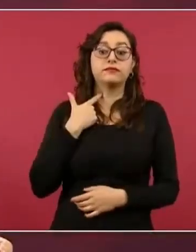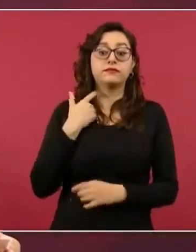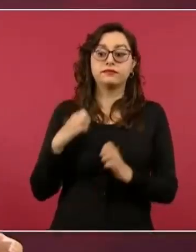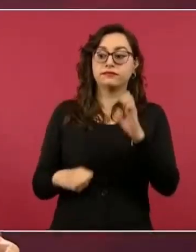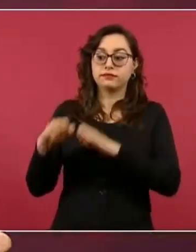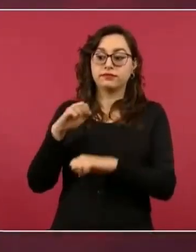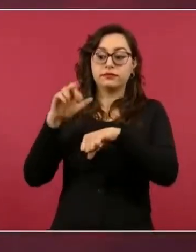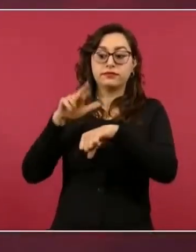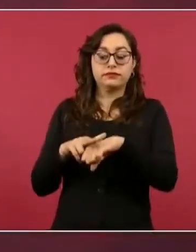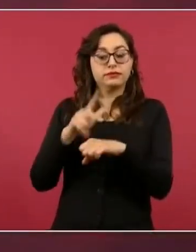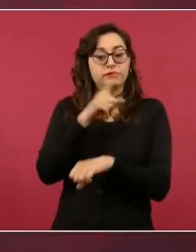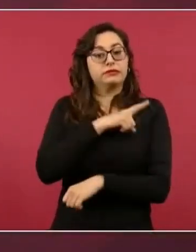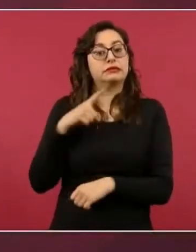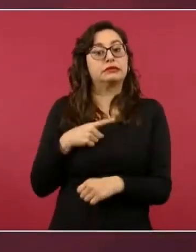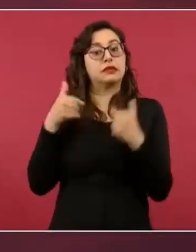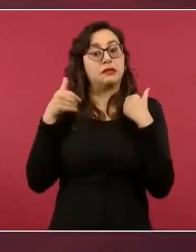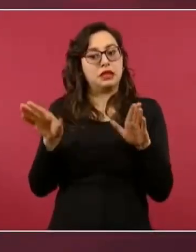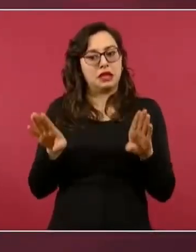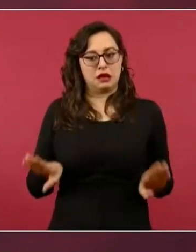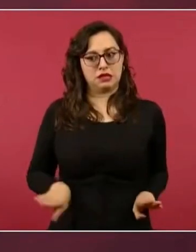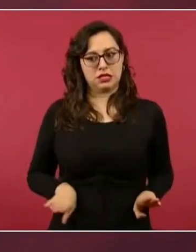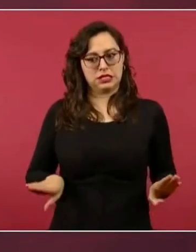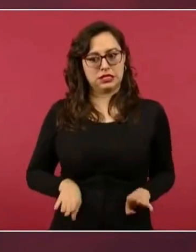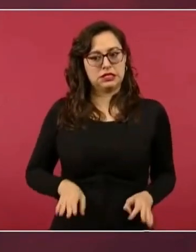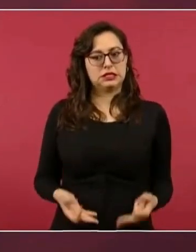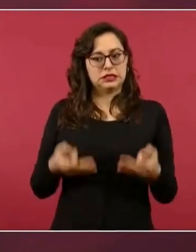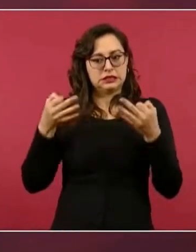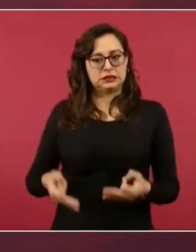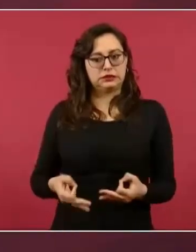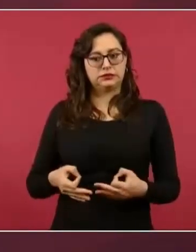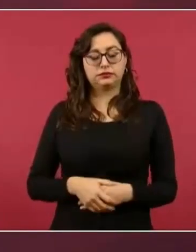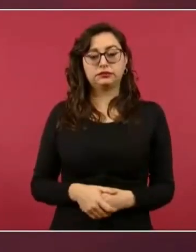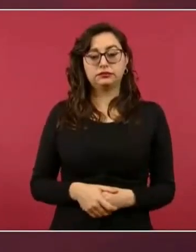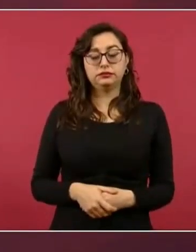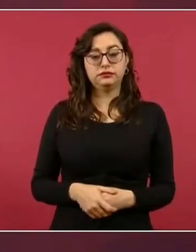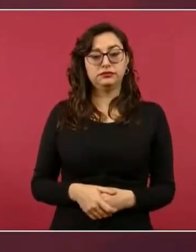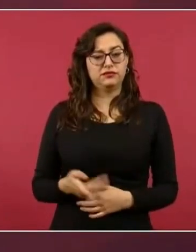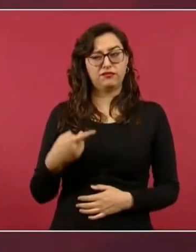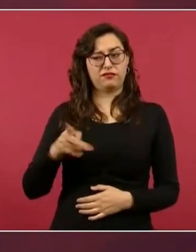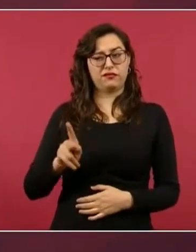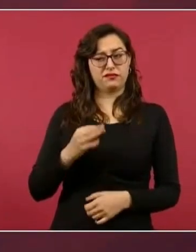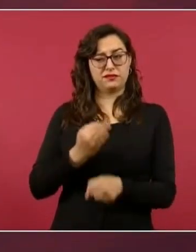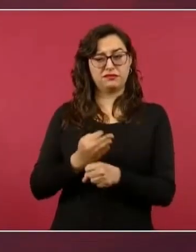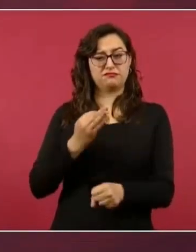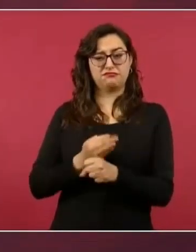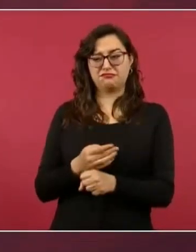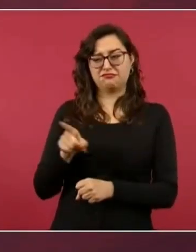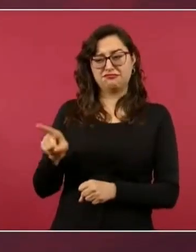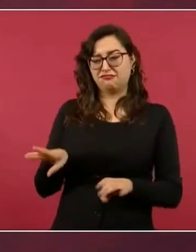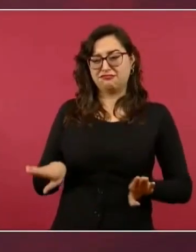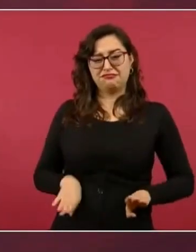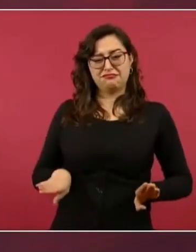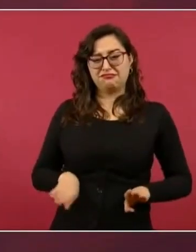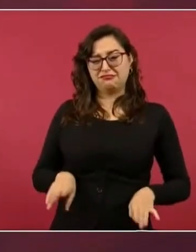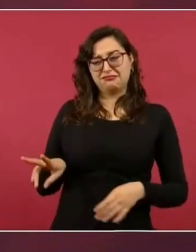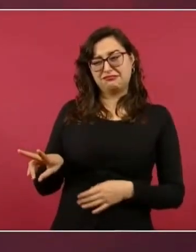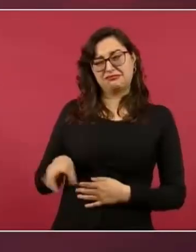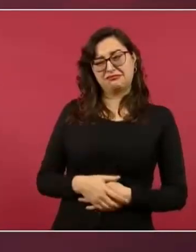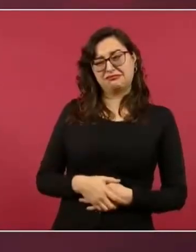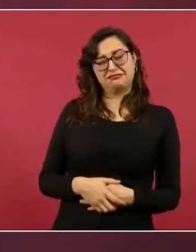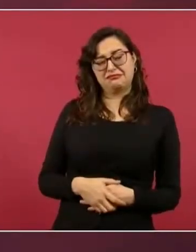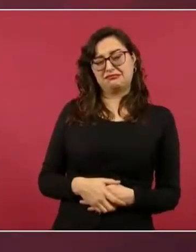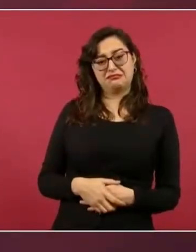tiene su derecho pero no debes Me parece muy sui generis y cuestionable que esté cuestionando al gobierno del Que formó